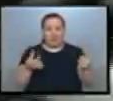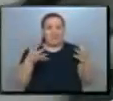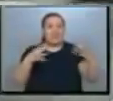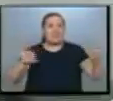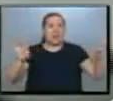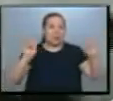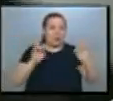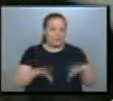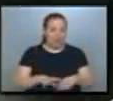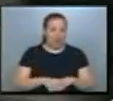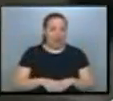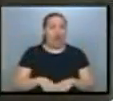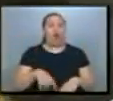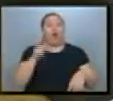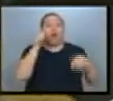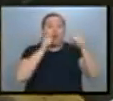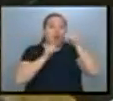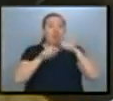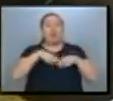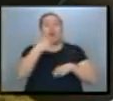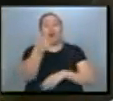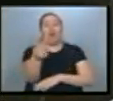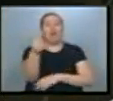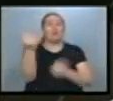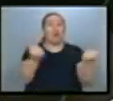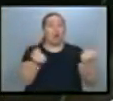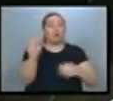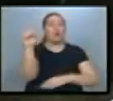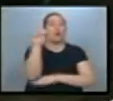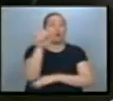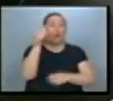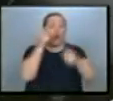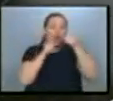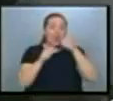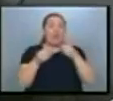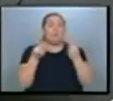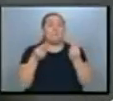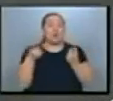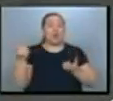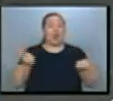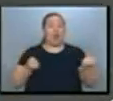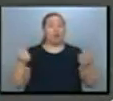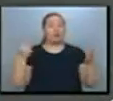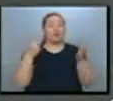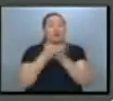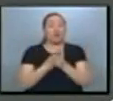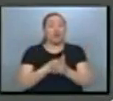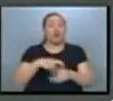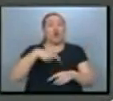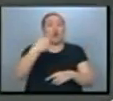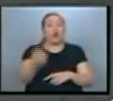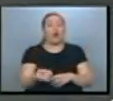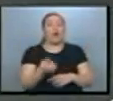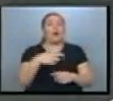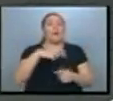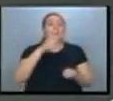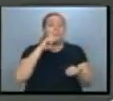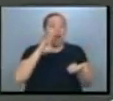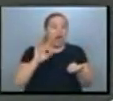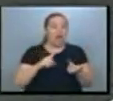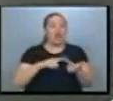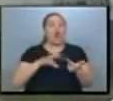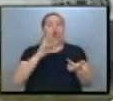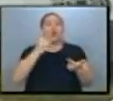y provocaron heridas en los conductores de los otros tres autos, porque este vehículo chocó contra un Fiat Palio, contra un